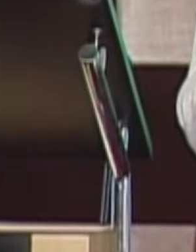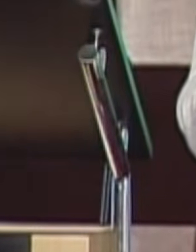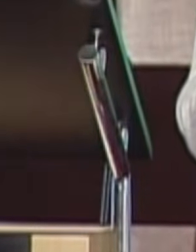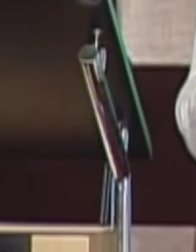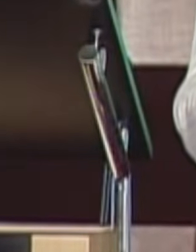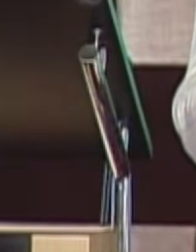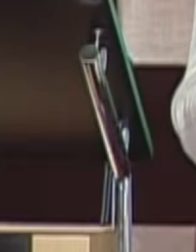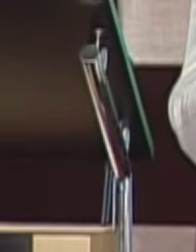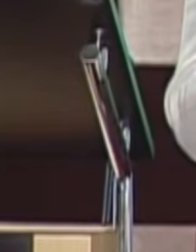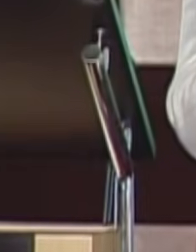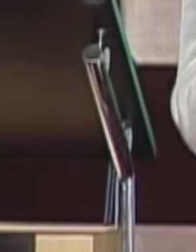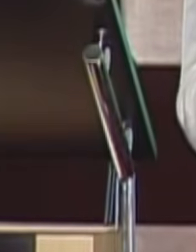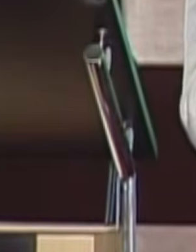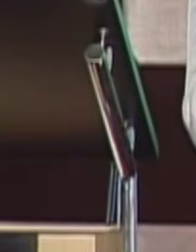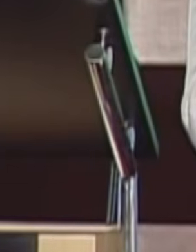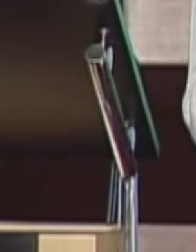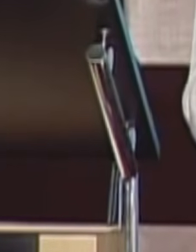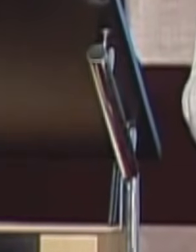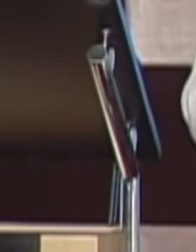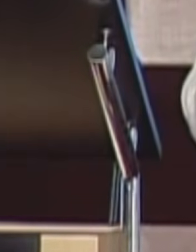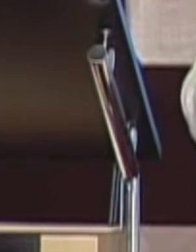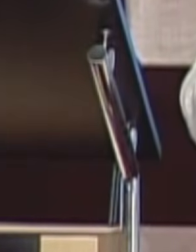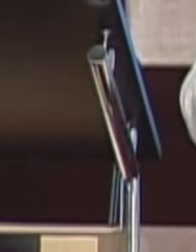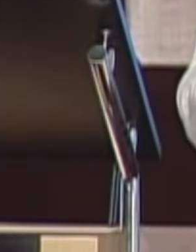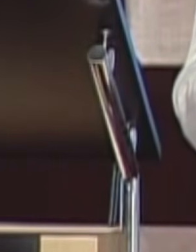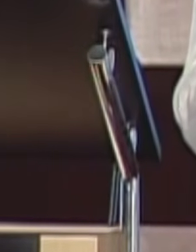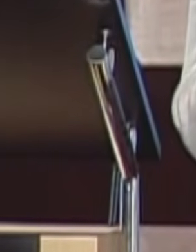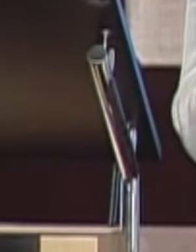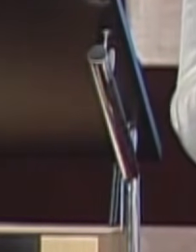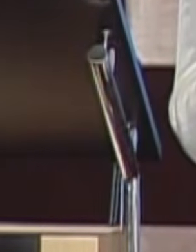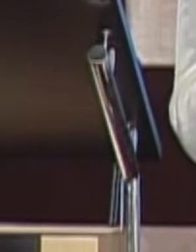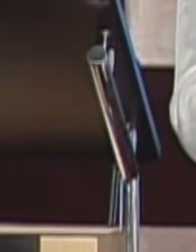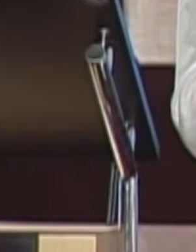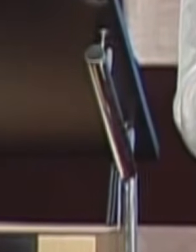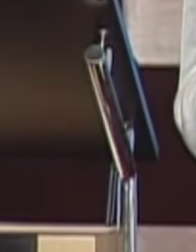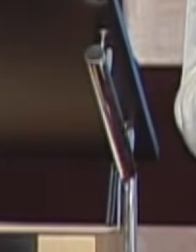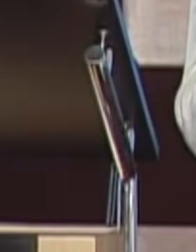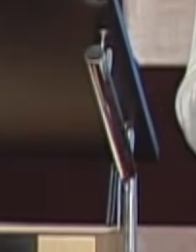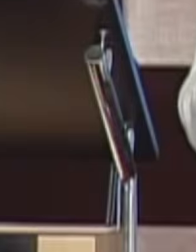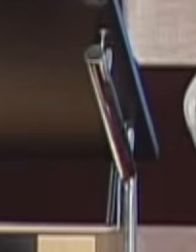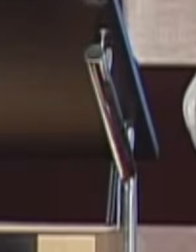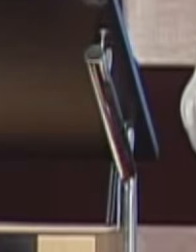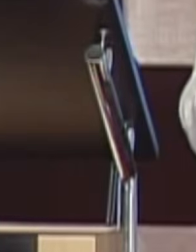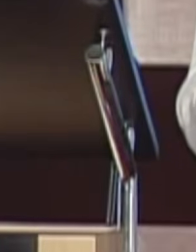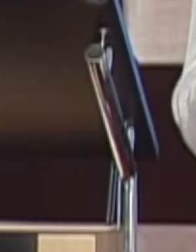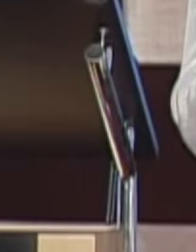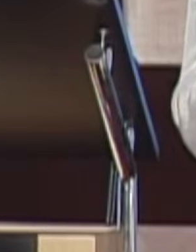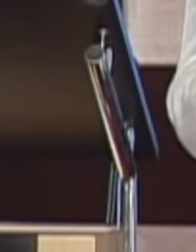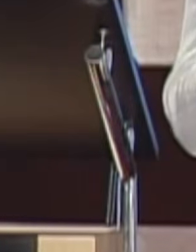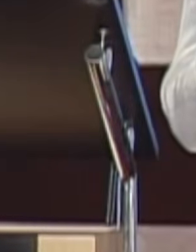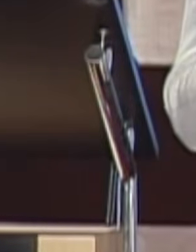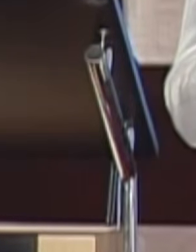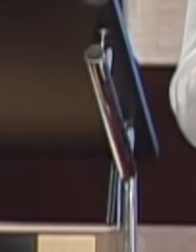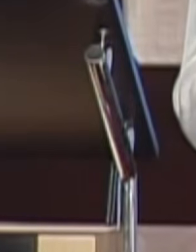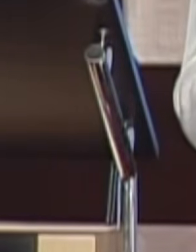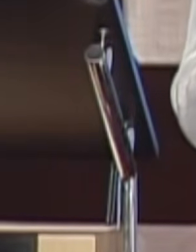talleres de cocina saludable que hacemos en el restaurante del hospital. Allá la jefe de nutrición y dietética y un chef